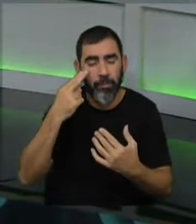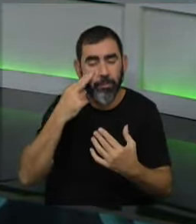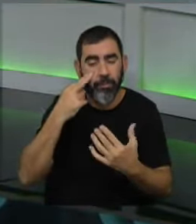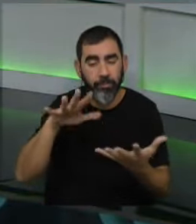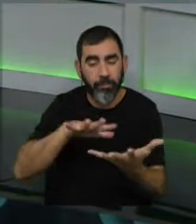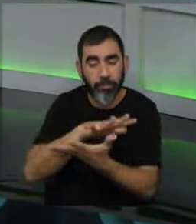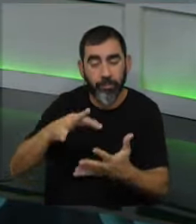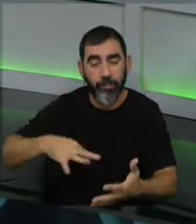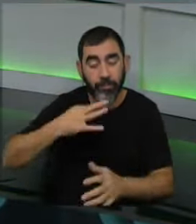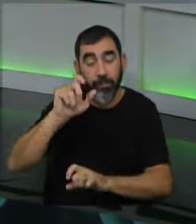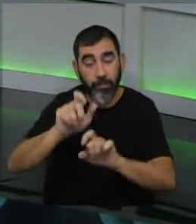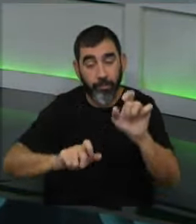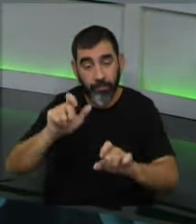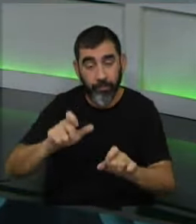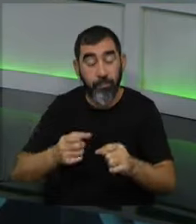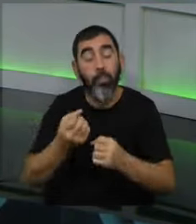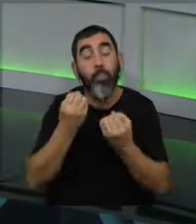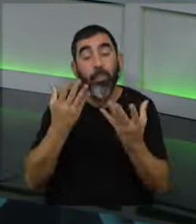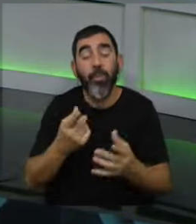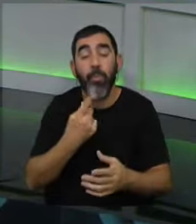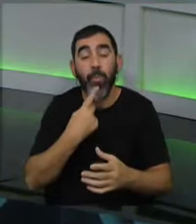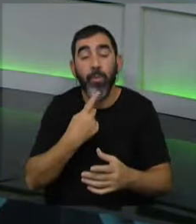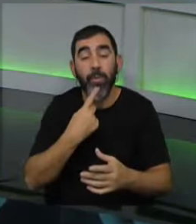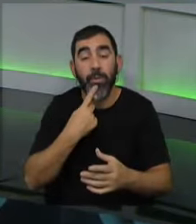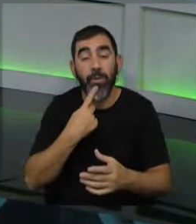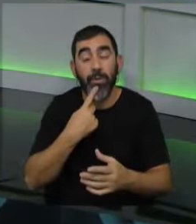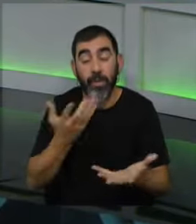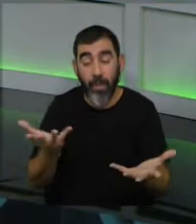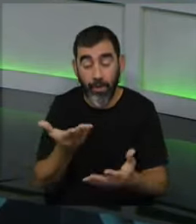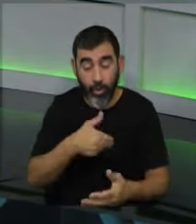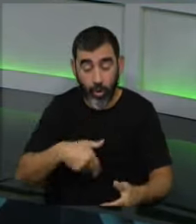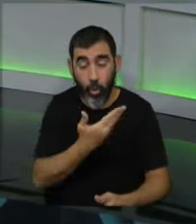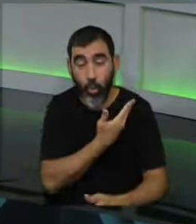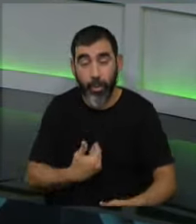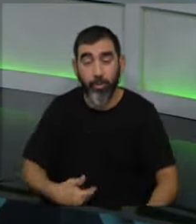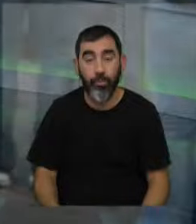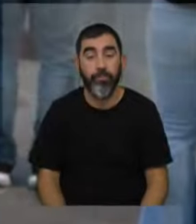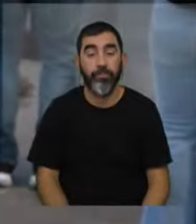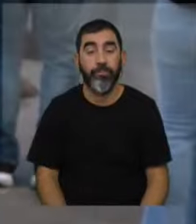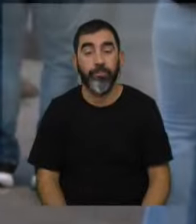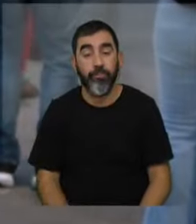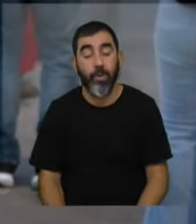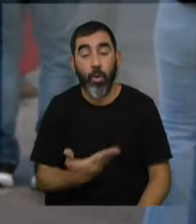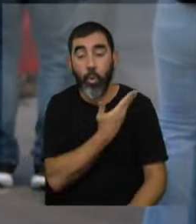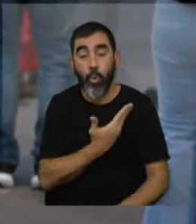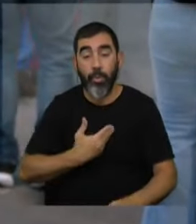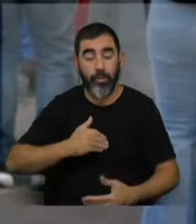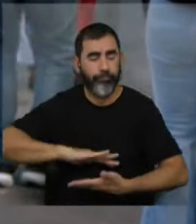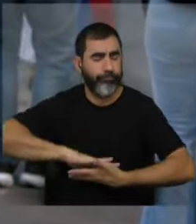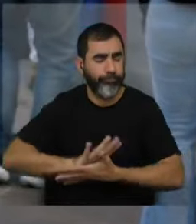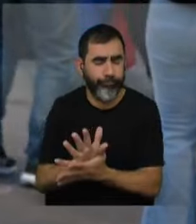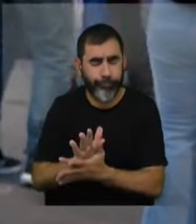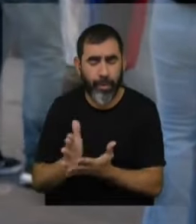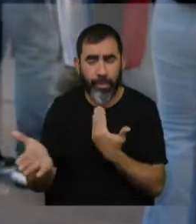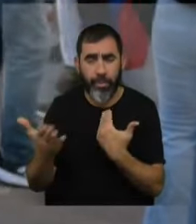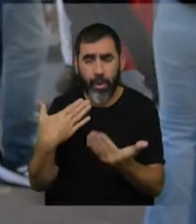condiciones de vida de la gente esto producto dijo de las políticas de la actual administración el gobierno actual pulverizó cualquier posibilidad